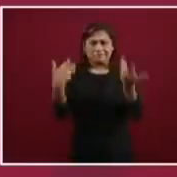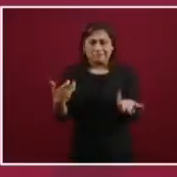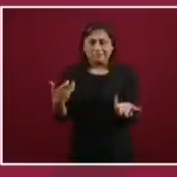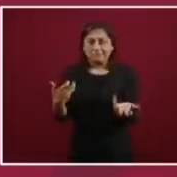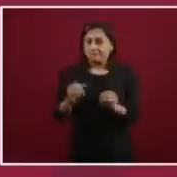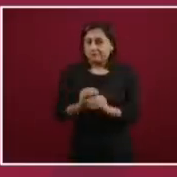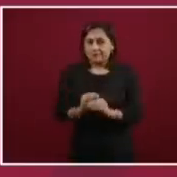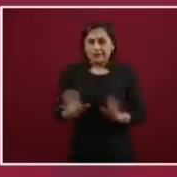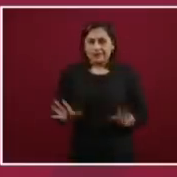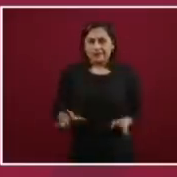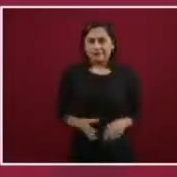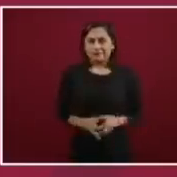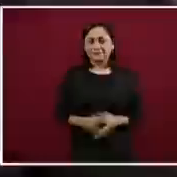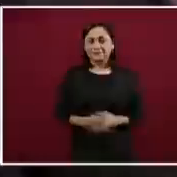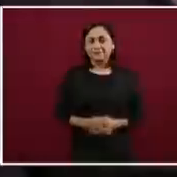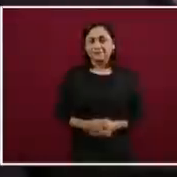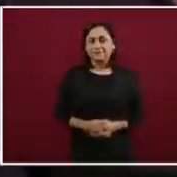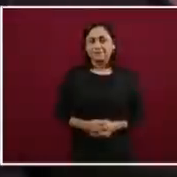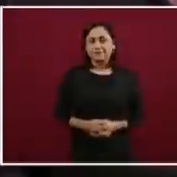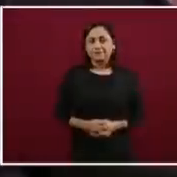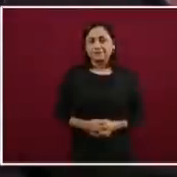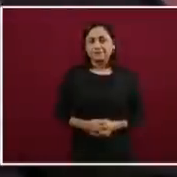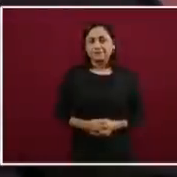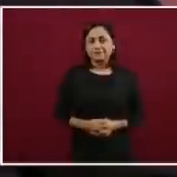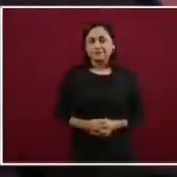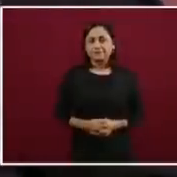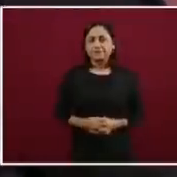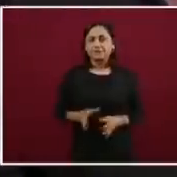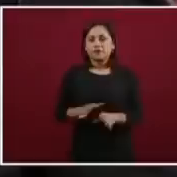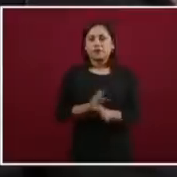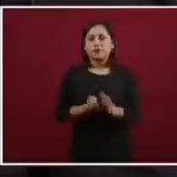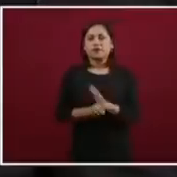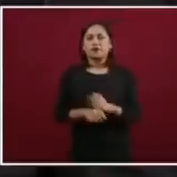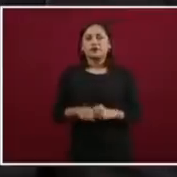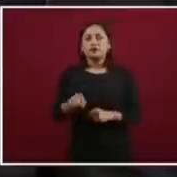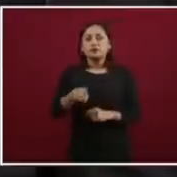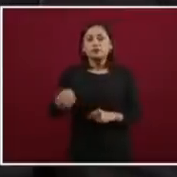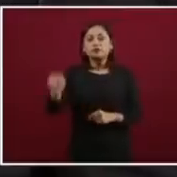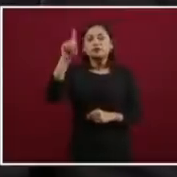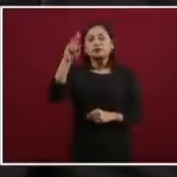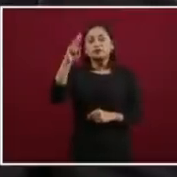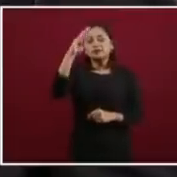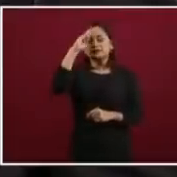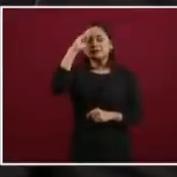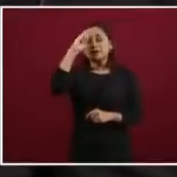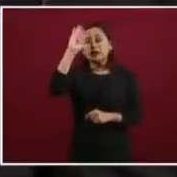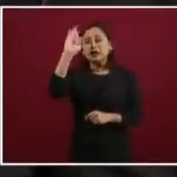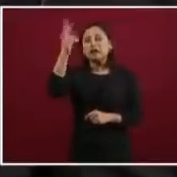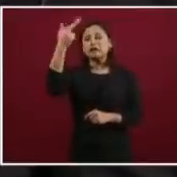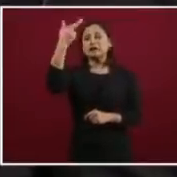no olviden detuvieron a un delincuente famoso